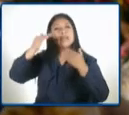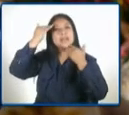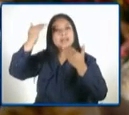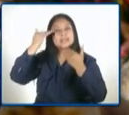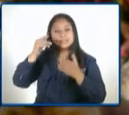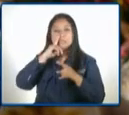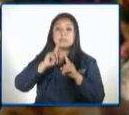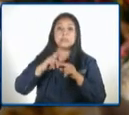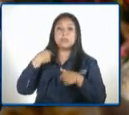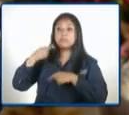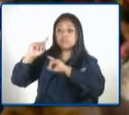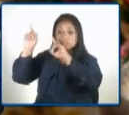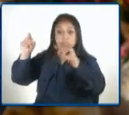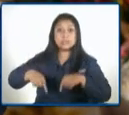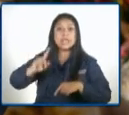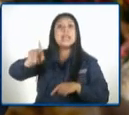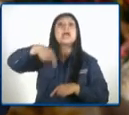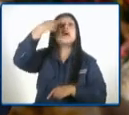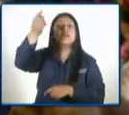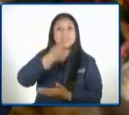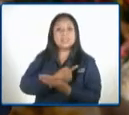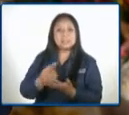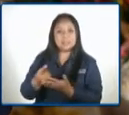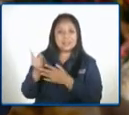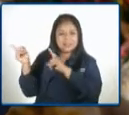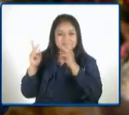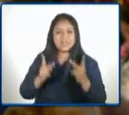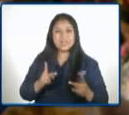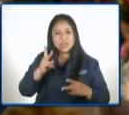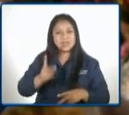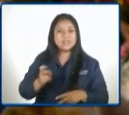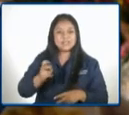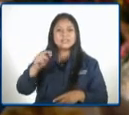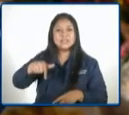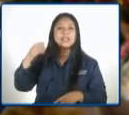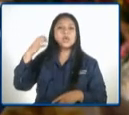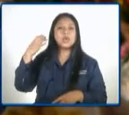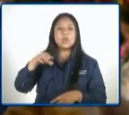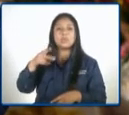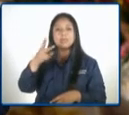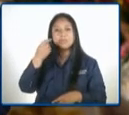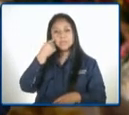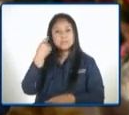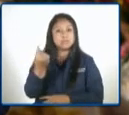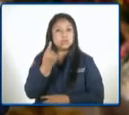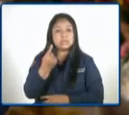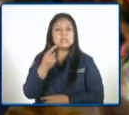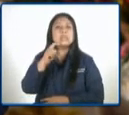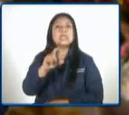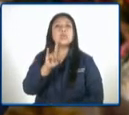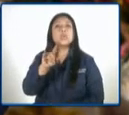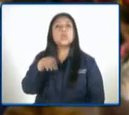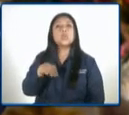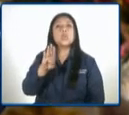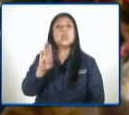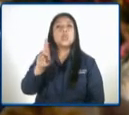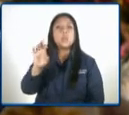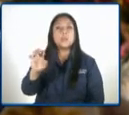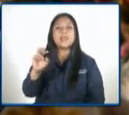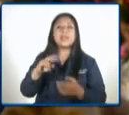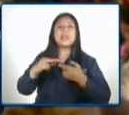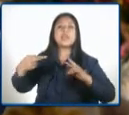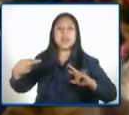estará presente la próxima semana en nuestro país, una vez más, en esta importante cumbre regional, donde estará